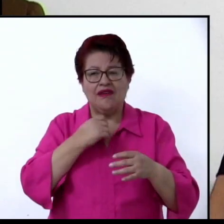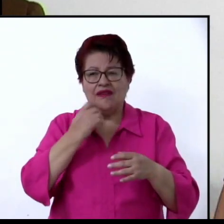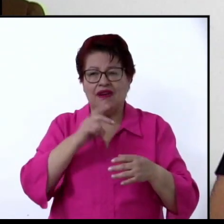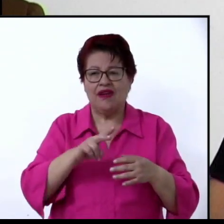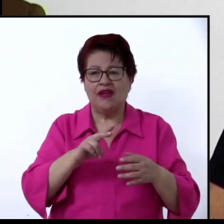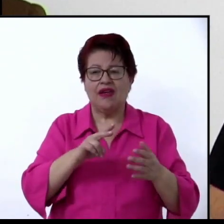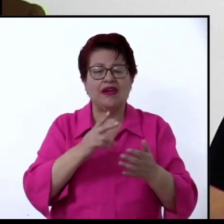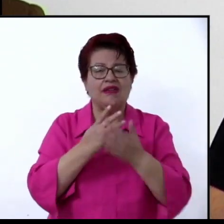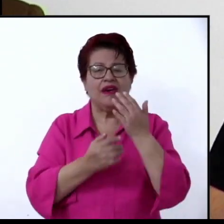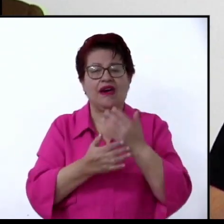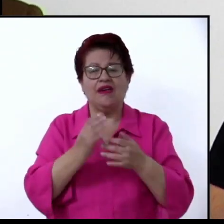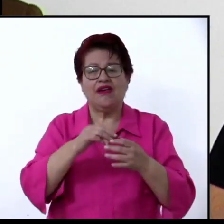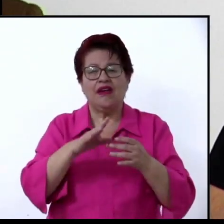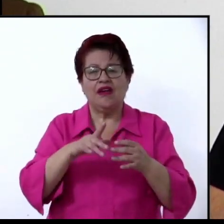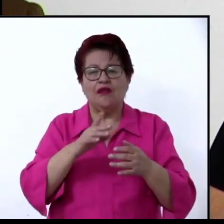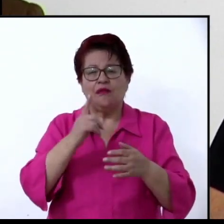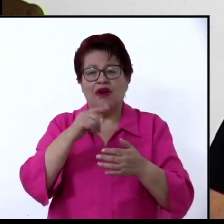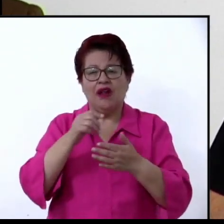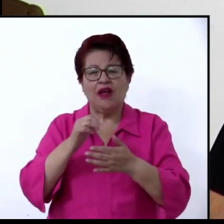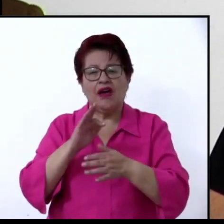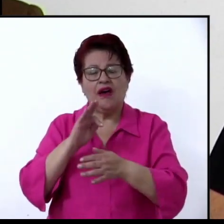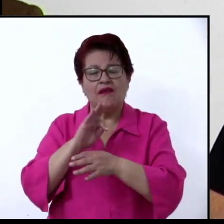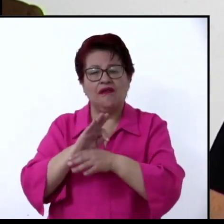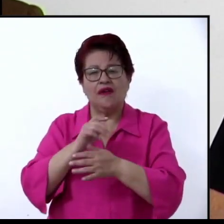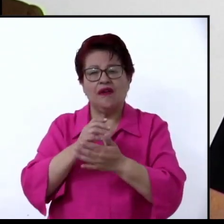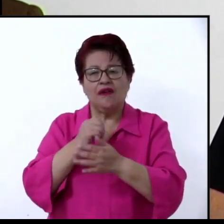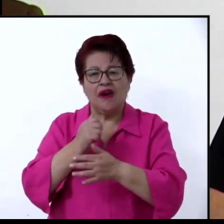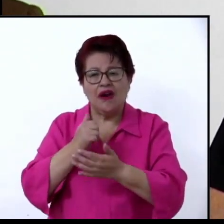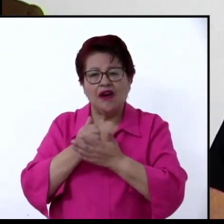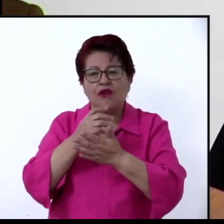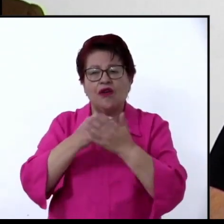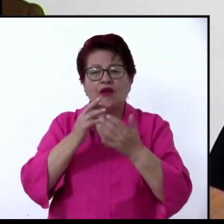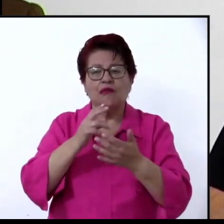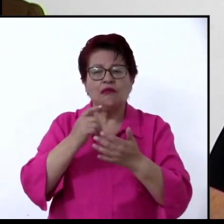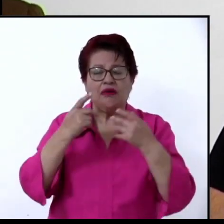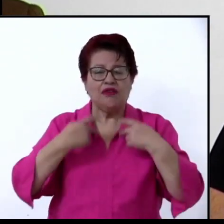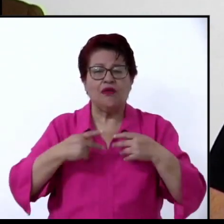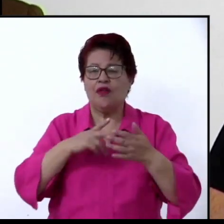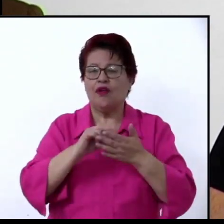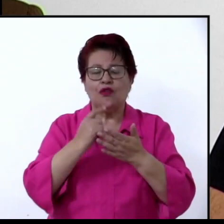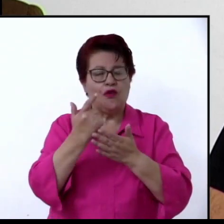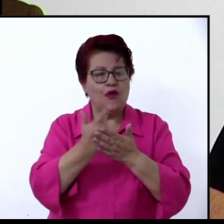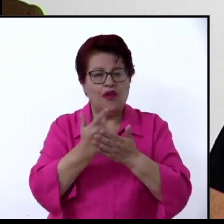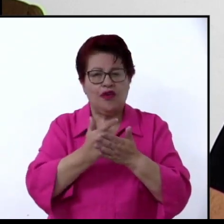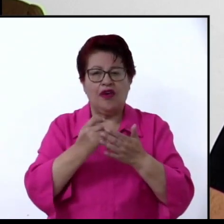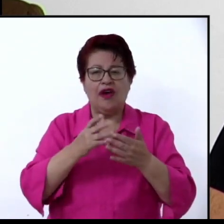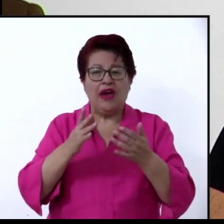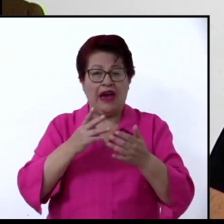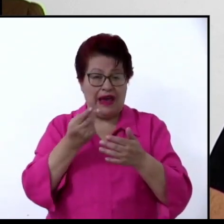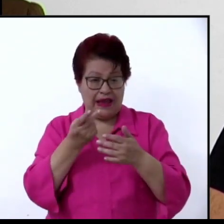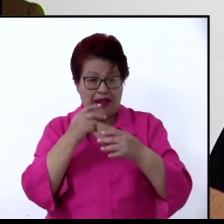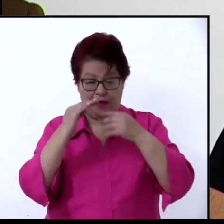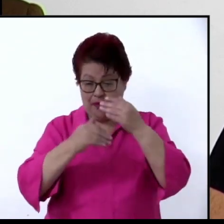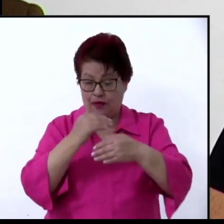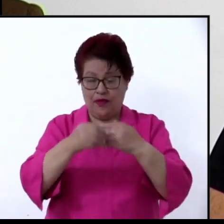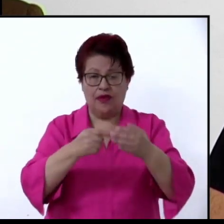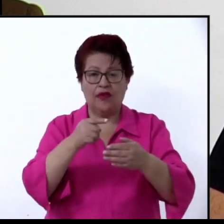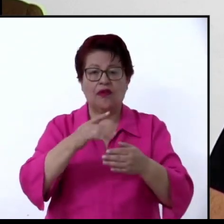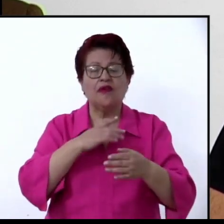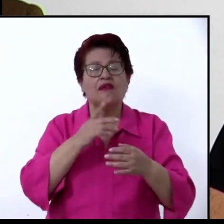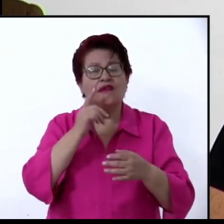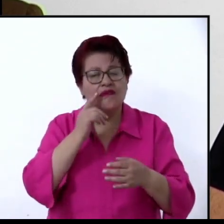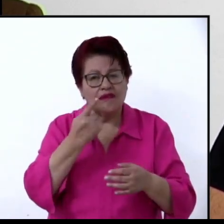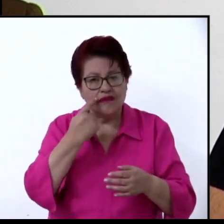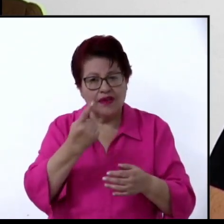se realizan en favor de las personas trabajadoras no asalariadas. Durante este proceso, fíjense ustedes